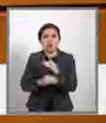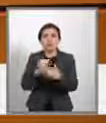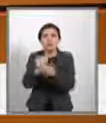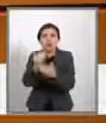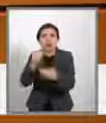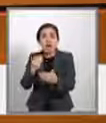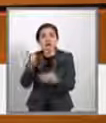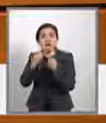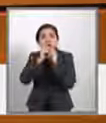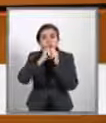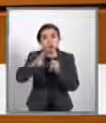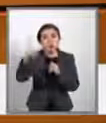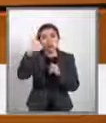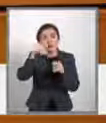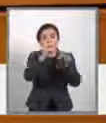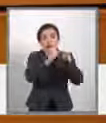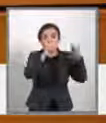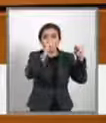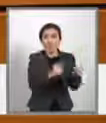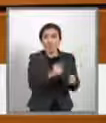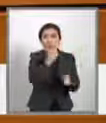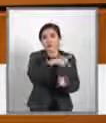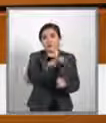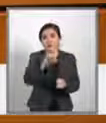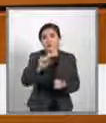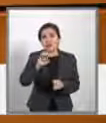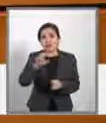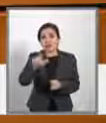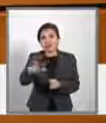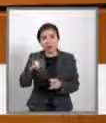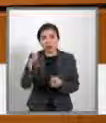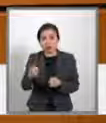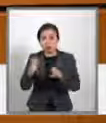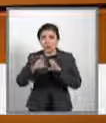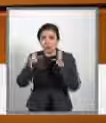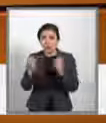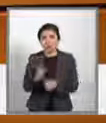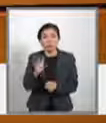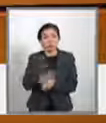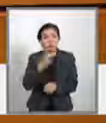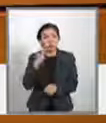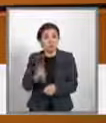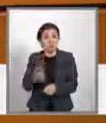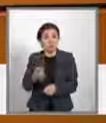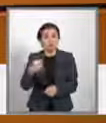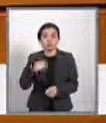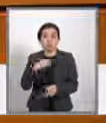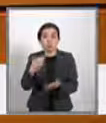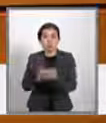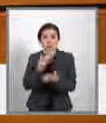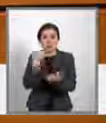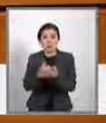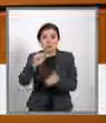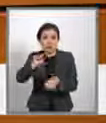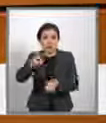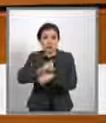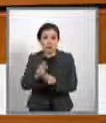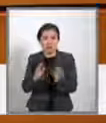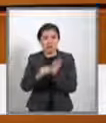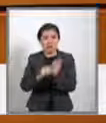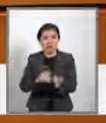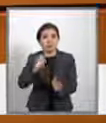antes de la declaratoria de la autonomía de la Fiscalía por parte de este Congreso. Por esta razón, la propuesta que venimos a